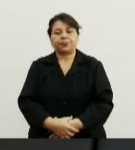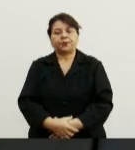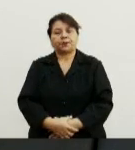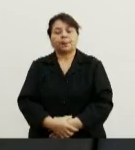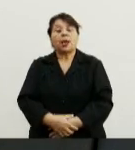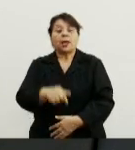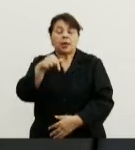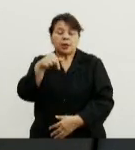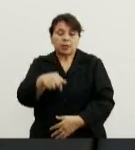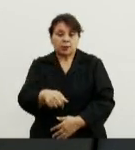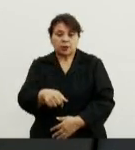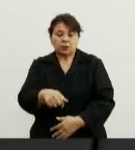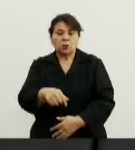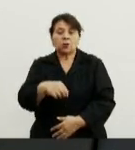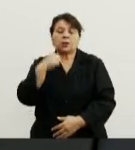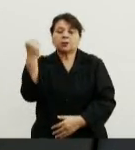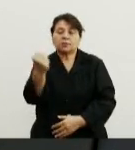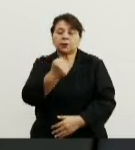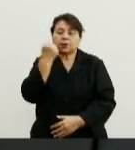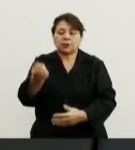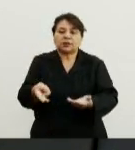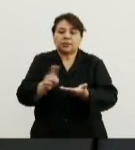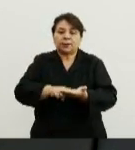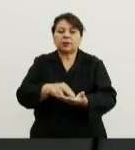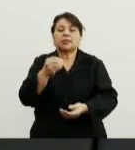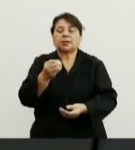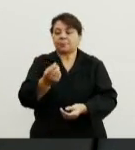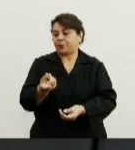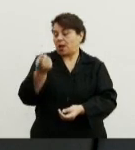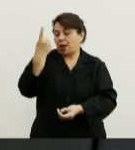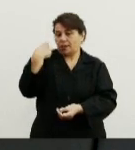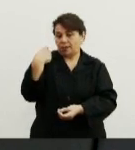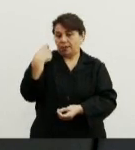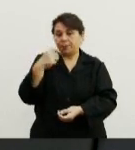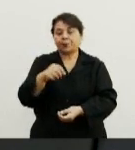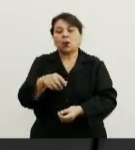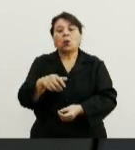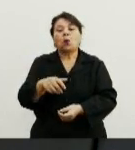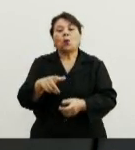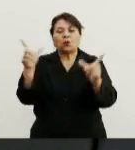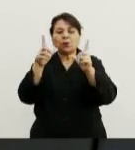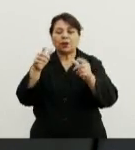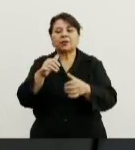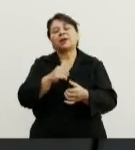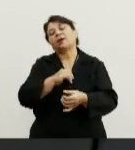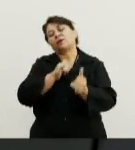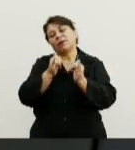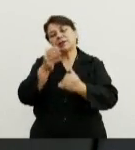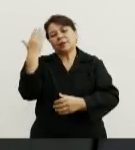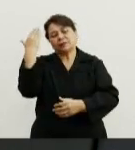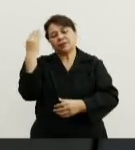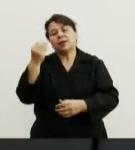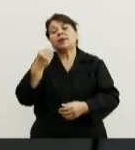me parece que es importante remarcar que ayer hubo una teleconferencia entre los 24